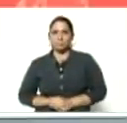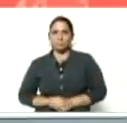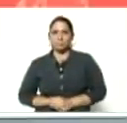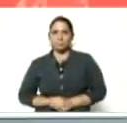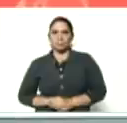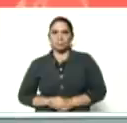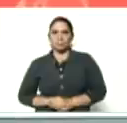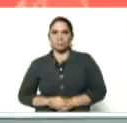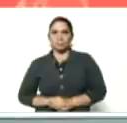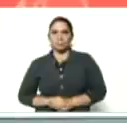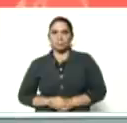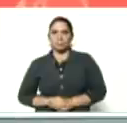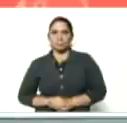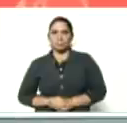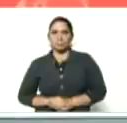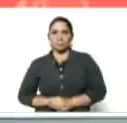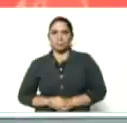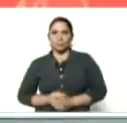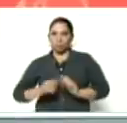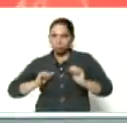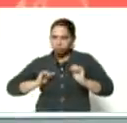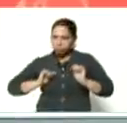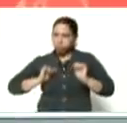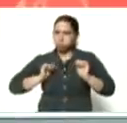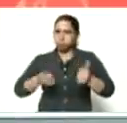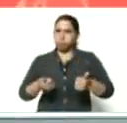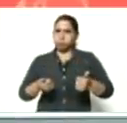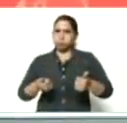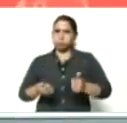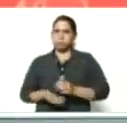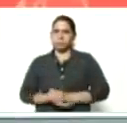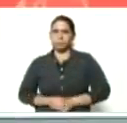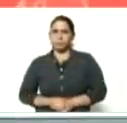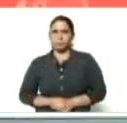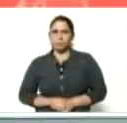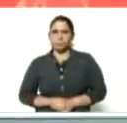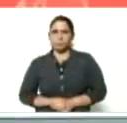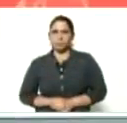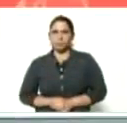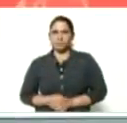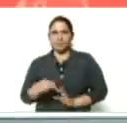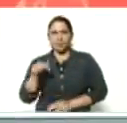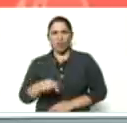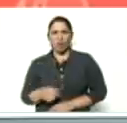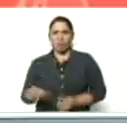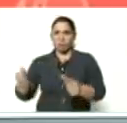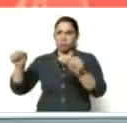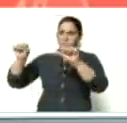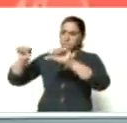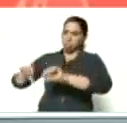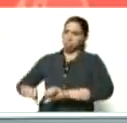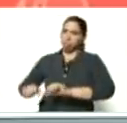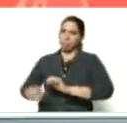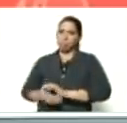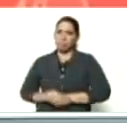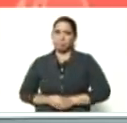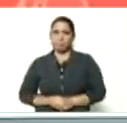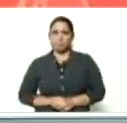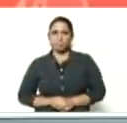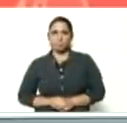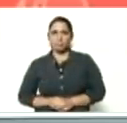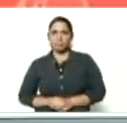y se embarcaron en una aventura hoy fracasada.